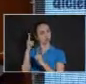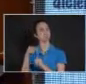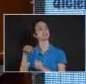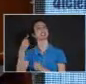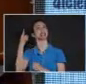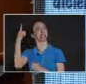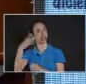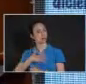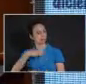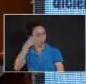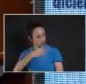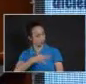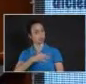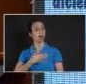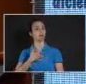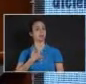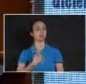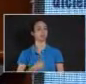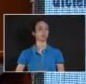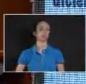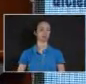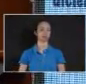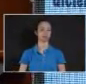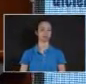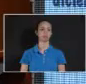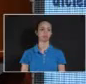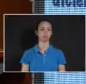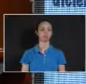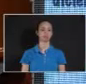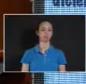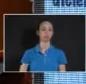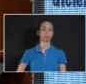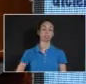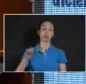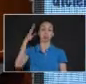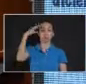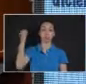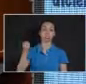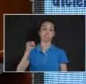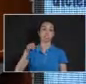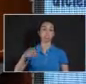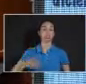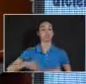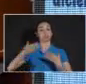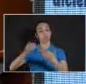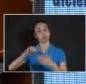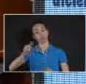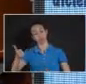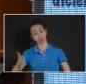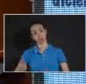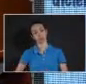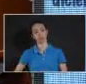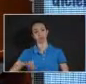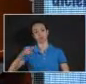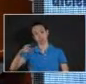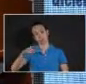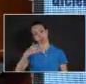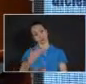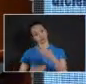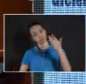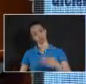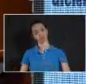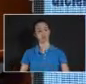no hay modo que lo levante. Tal vez usted lo levanta. Porque si le doy el otro, usted se lo levanta.